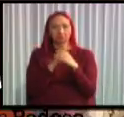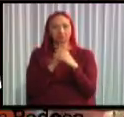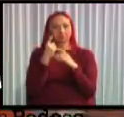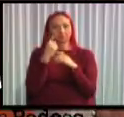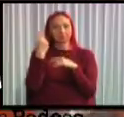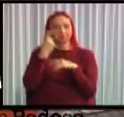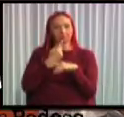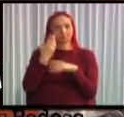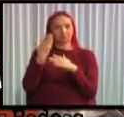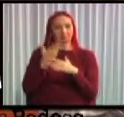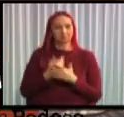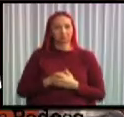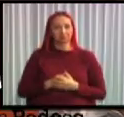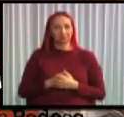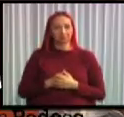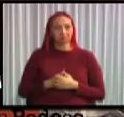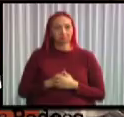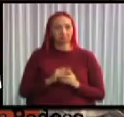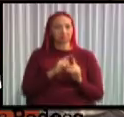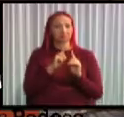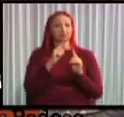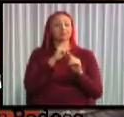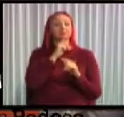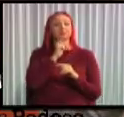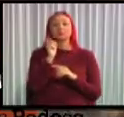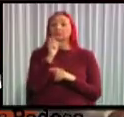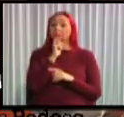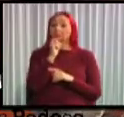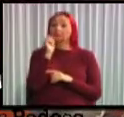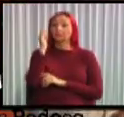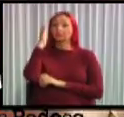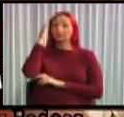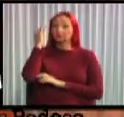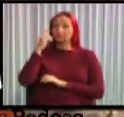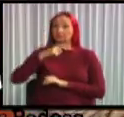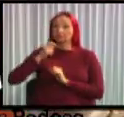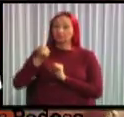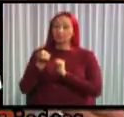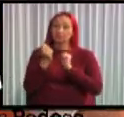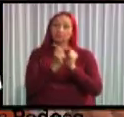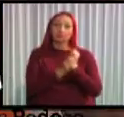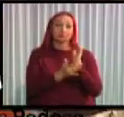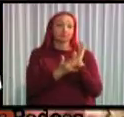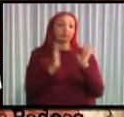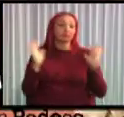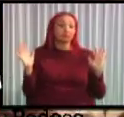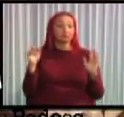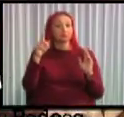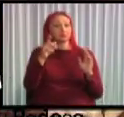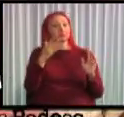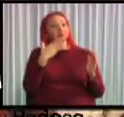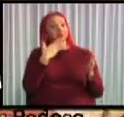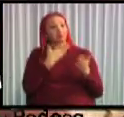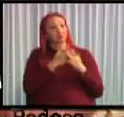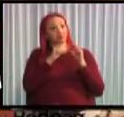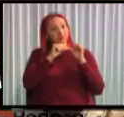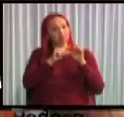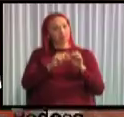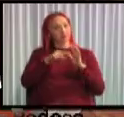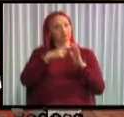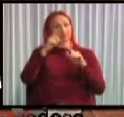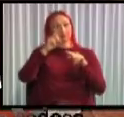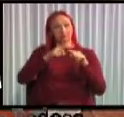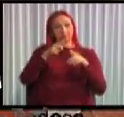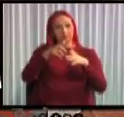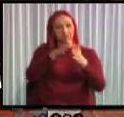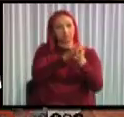las órdenes que se le daban, pero es difícil porque el tiempo cambia, la tecnología, o sea, un Will ahora no le puede quitar